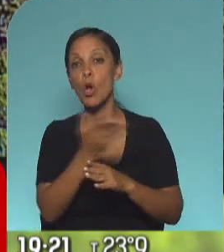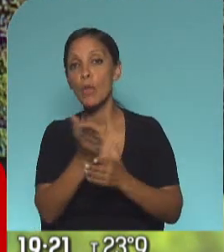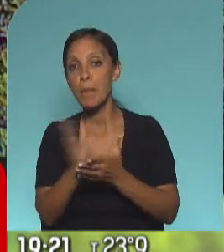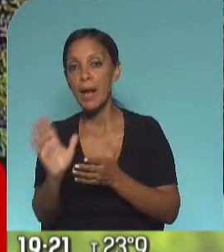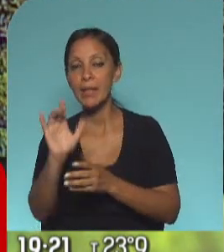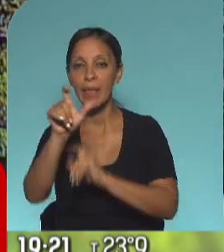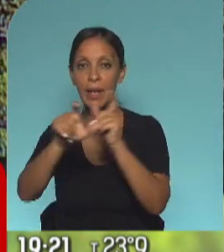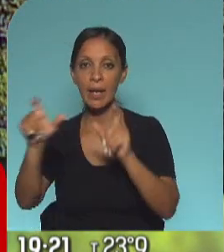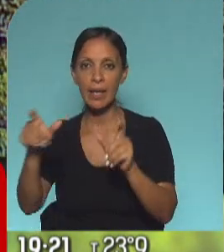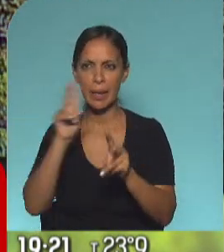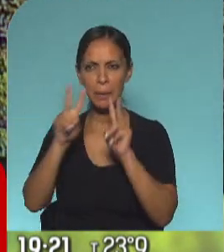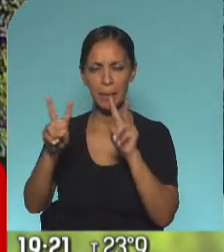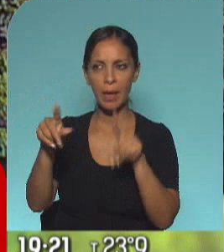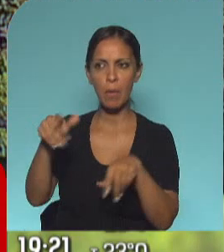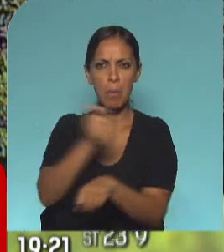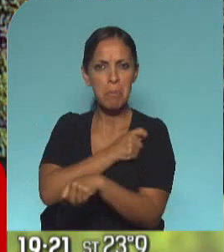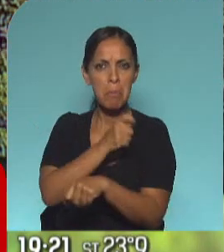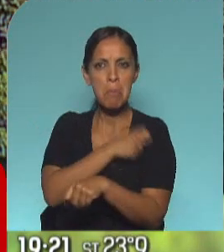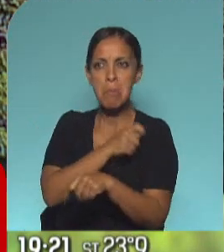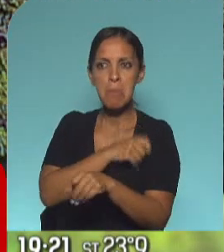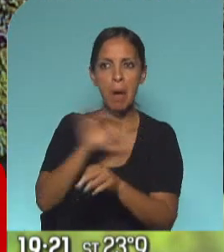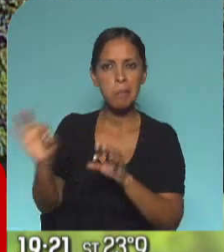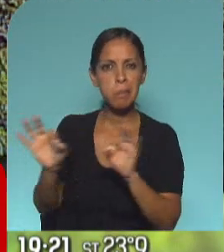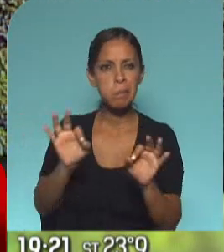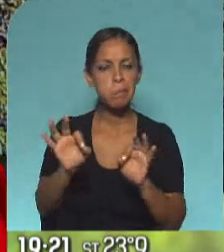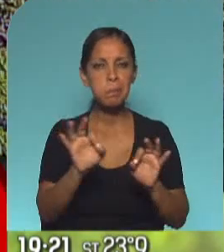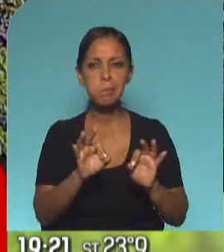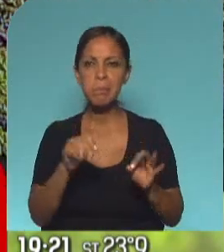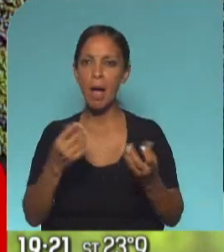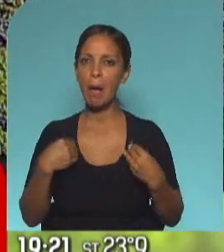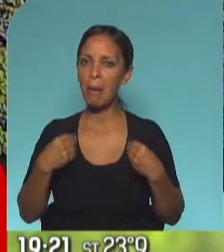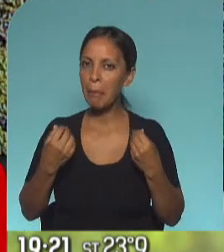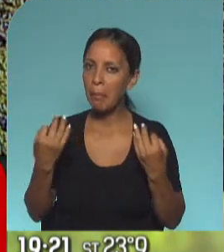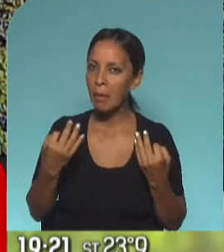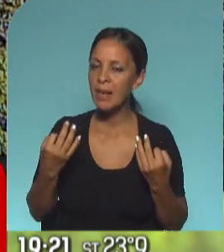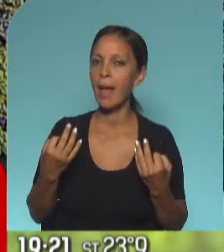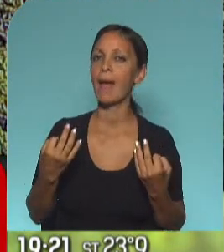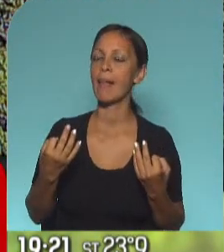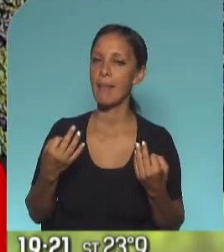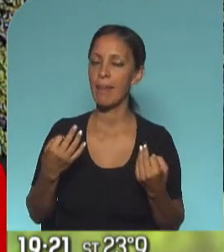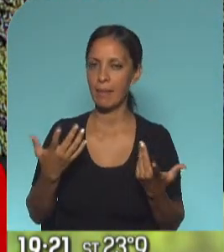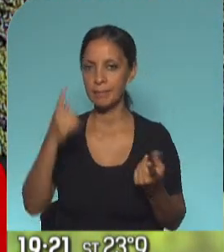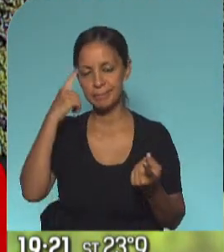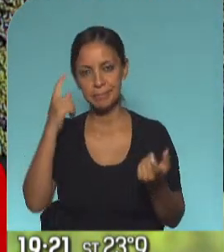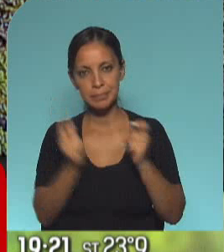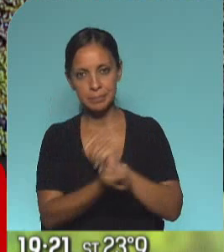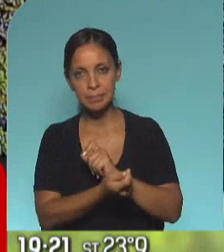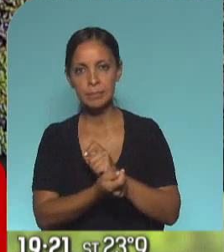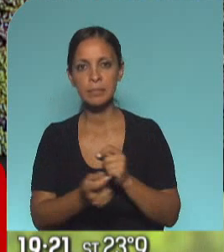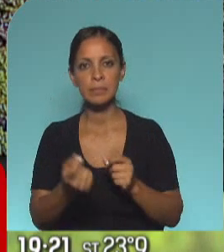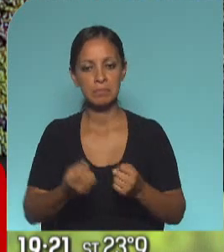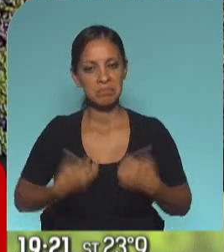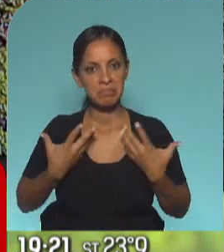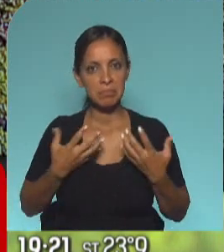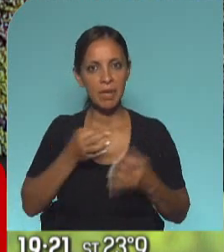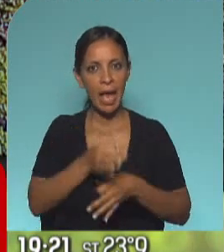está viendo que nos vacunamos todos y no tenemos ningún problema los que no hemos vacunado hasta ahora, sino lo único que nos ha pasado es que tenemos anticuerpos. Y